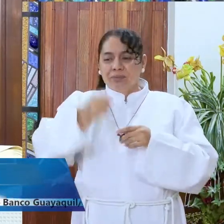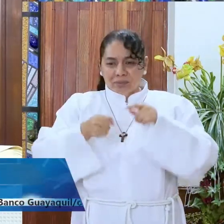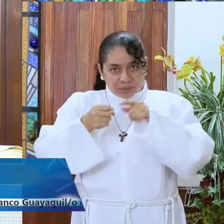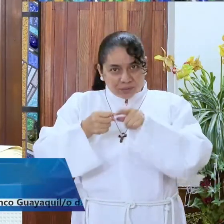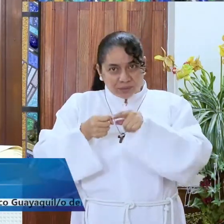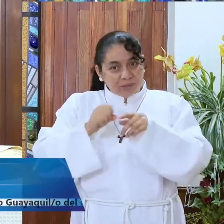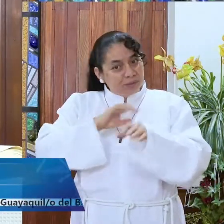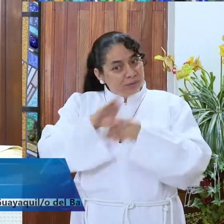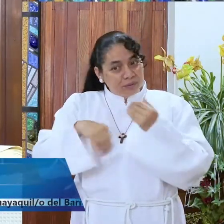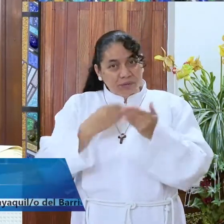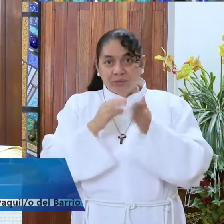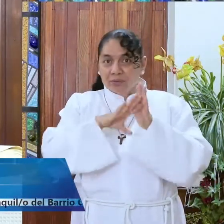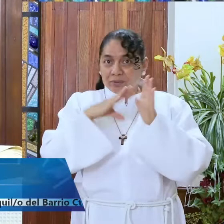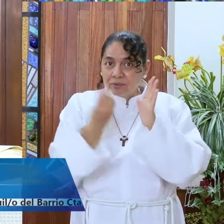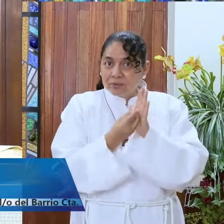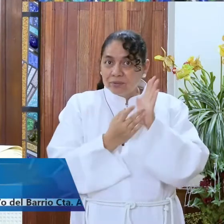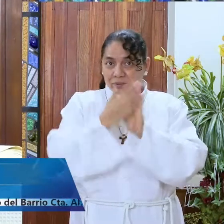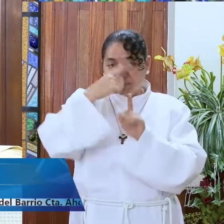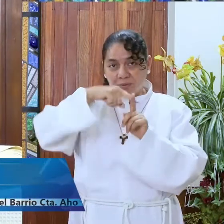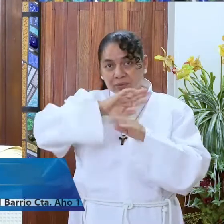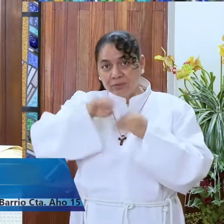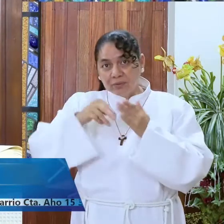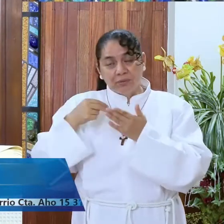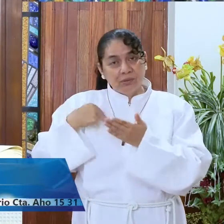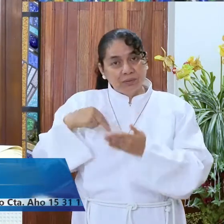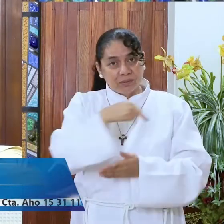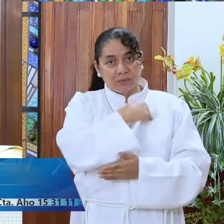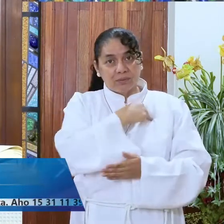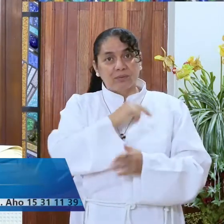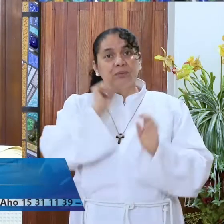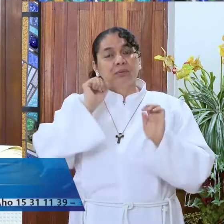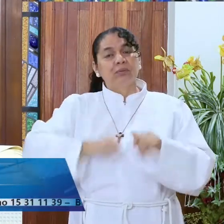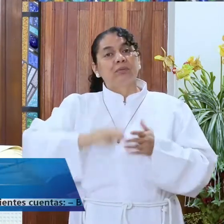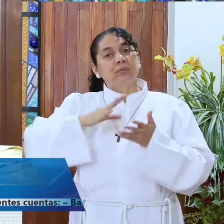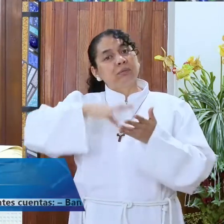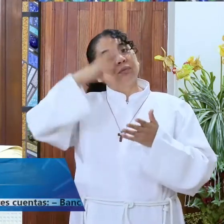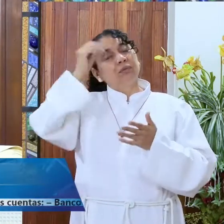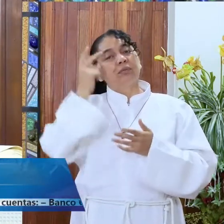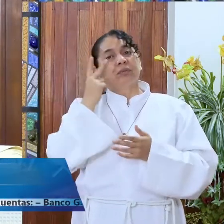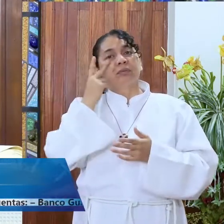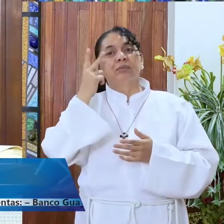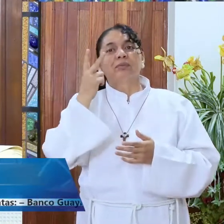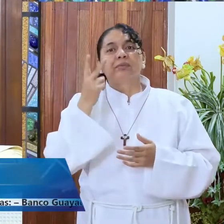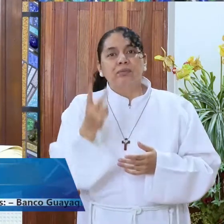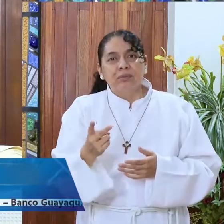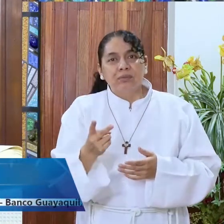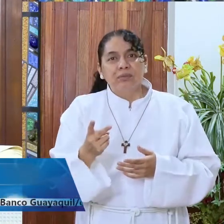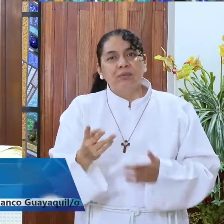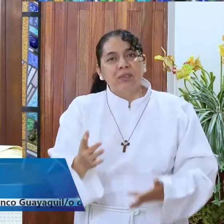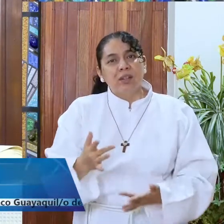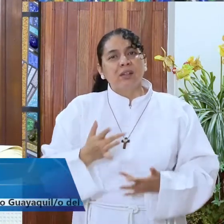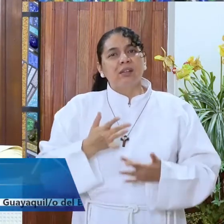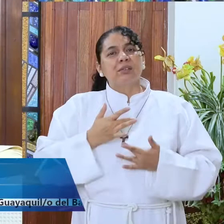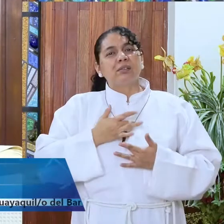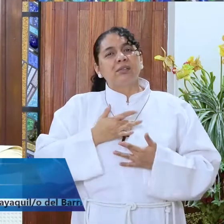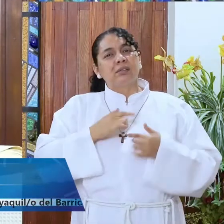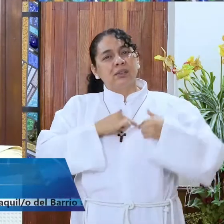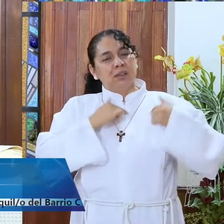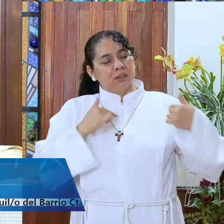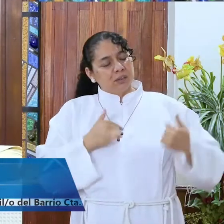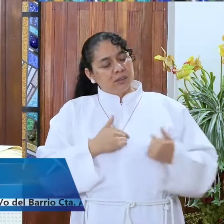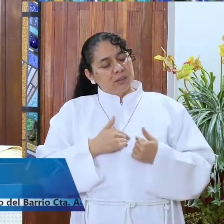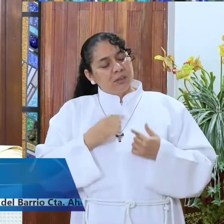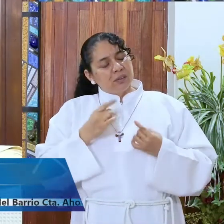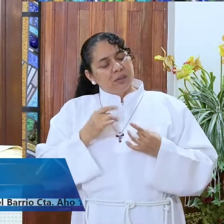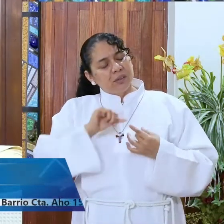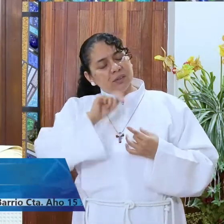la comunidad toda la iglesia de todos nosotros para que aprendamos a mirar a sentir en el corazón el dolor del